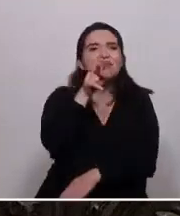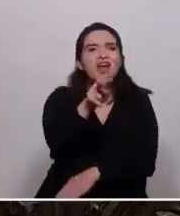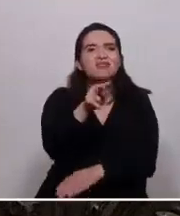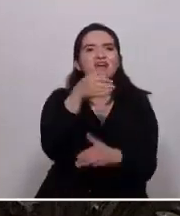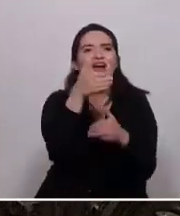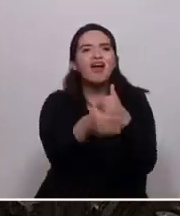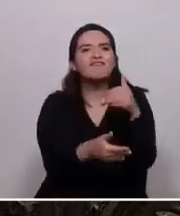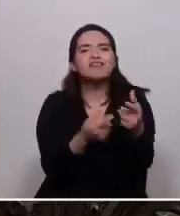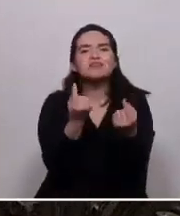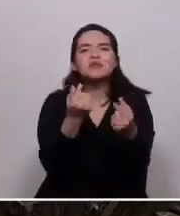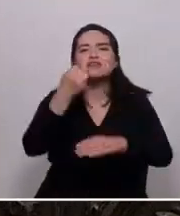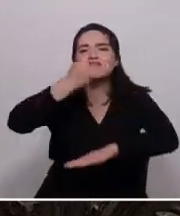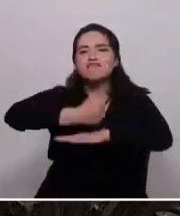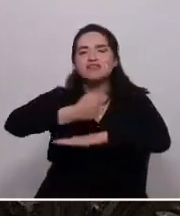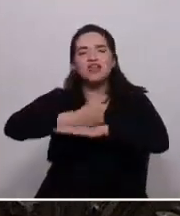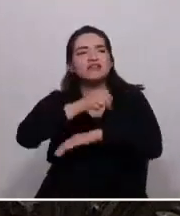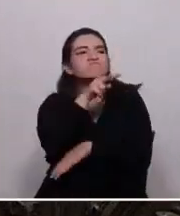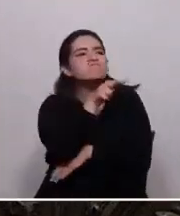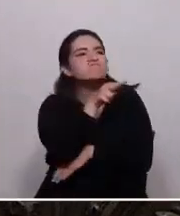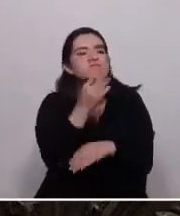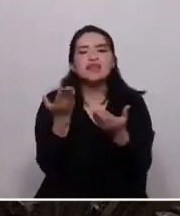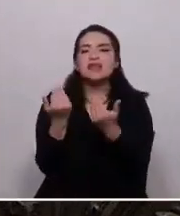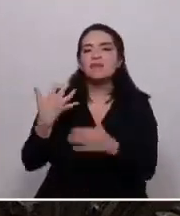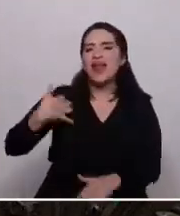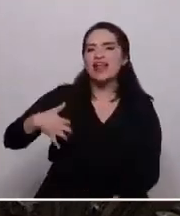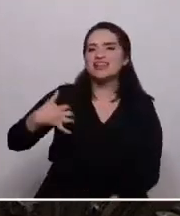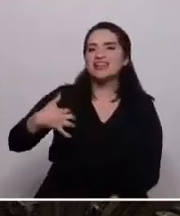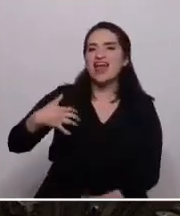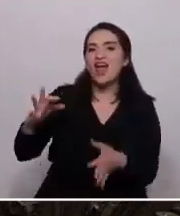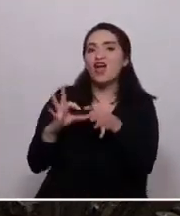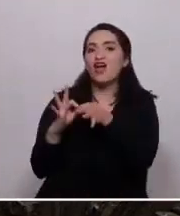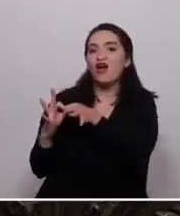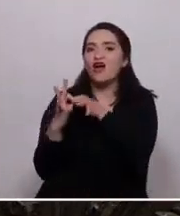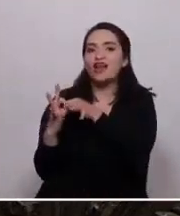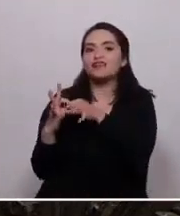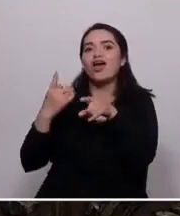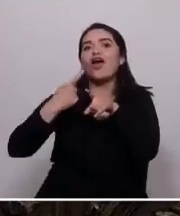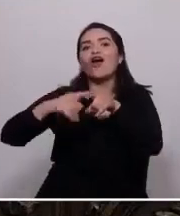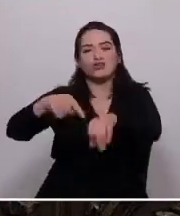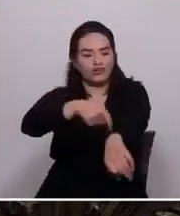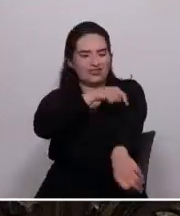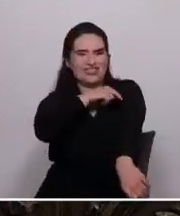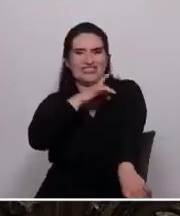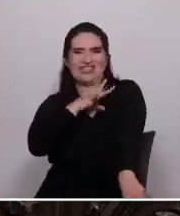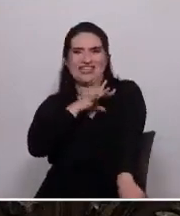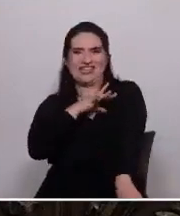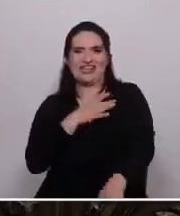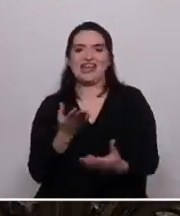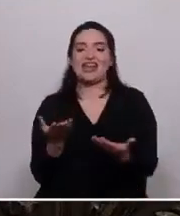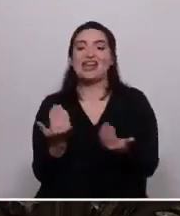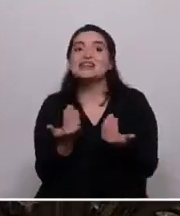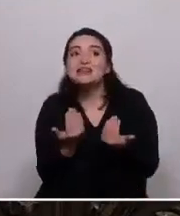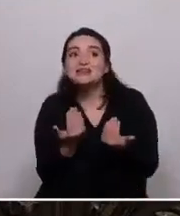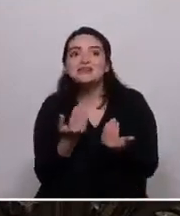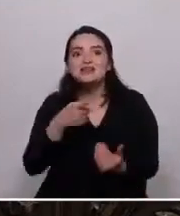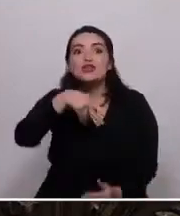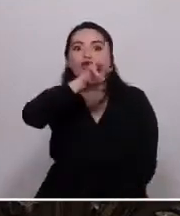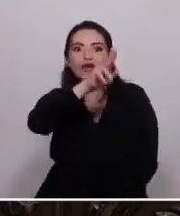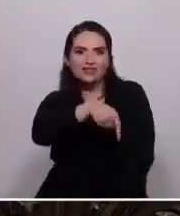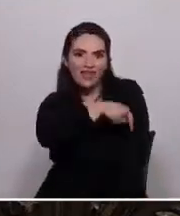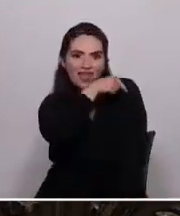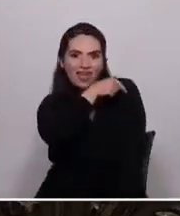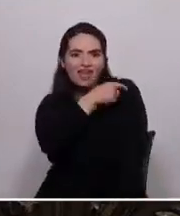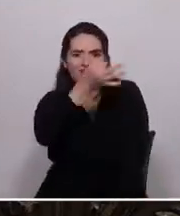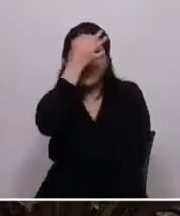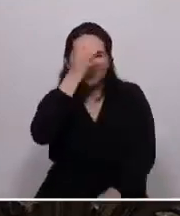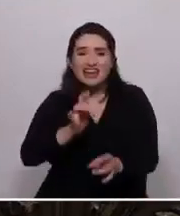Seguimos dependiendo de Argentina para estar conectados con el resto de Chile. Seguimos dependiendo del norte para tratar enfermedades graves, de